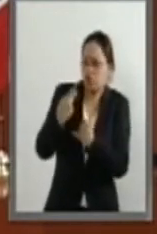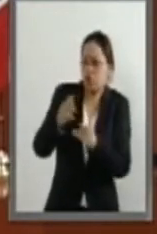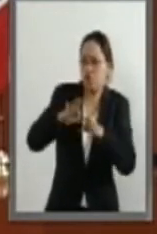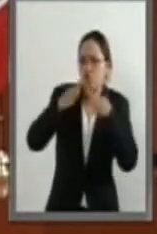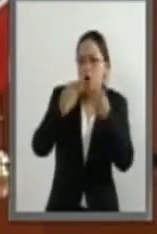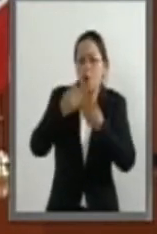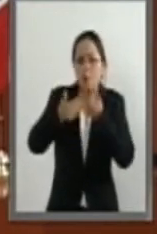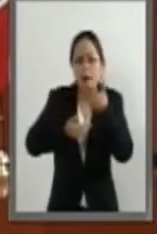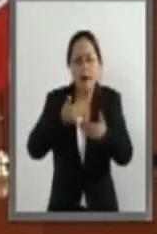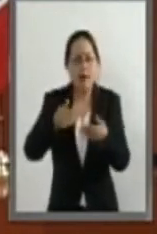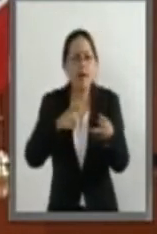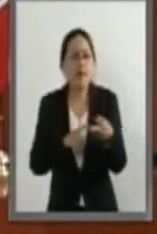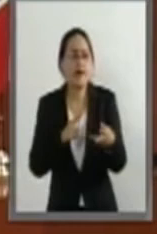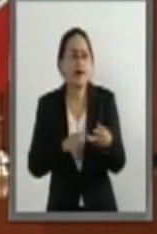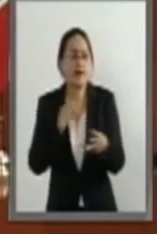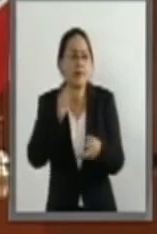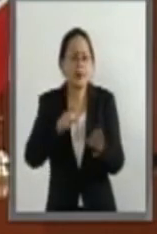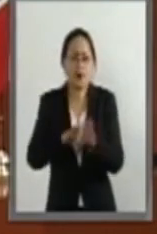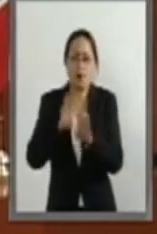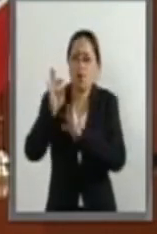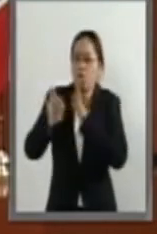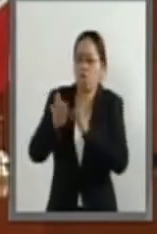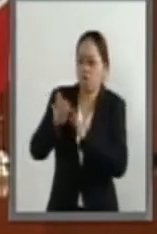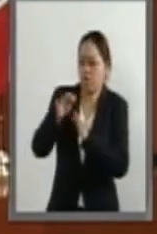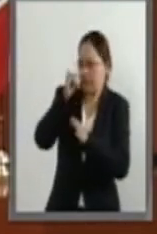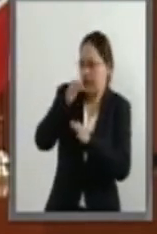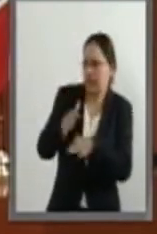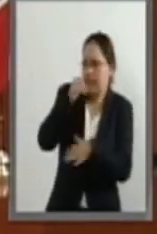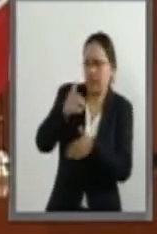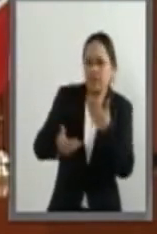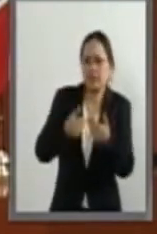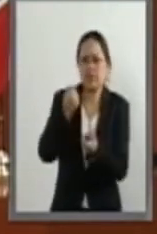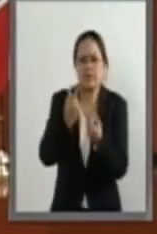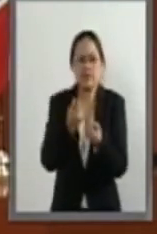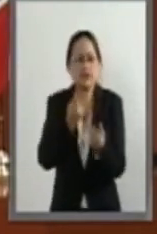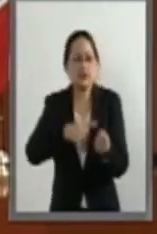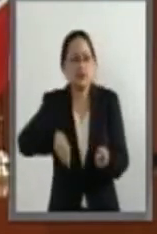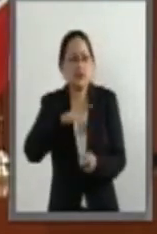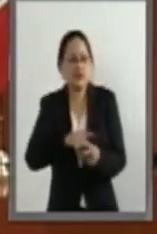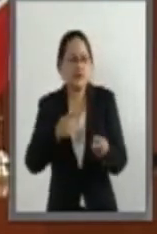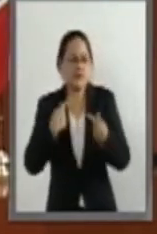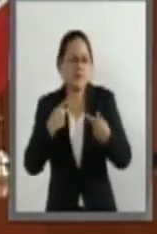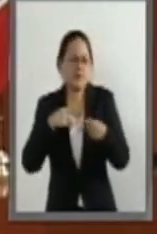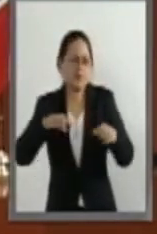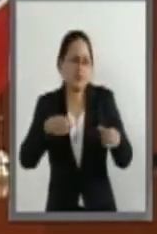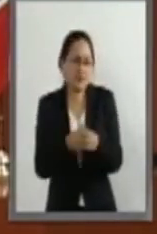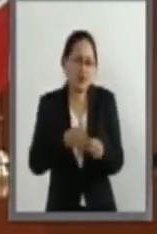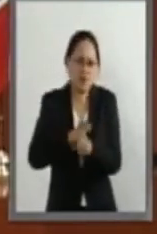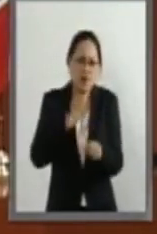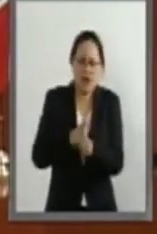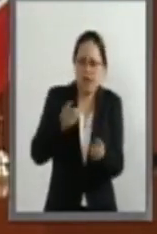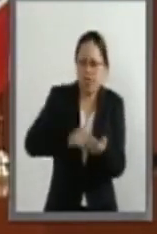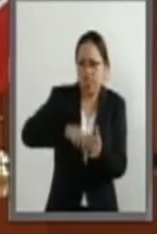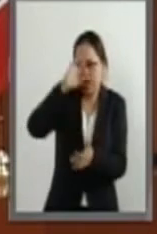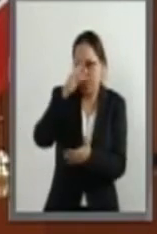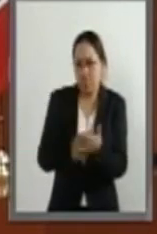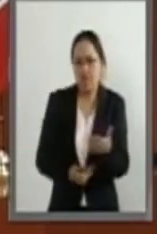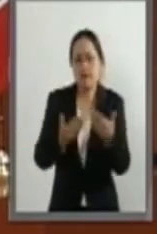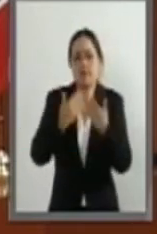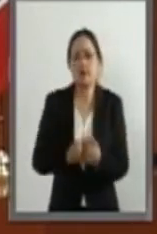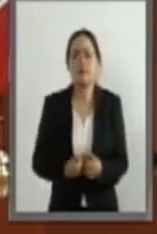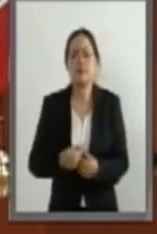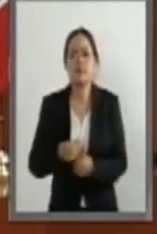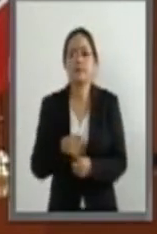inmensa permeabilidad de los tratos agresivos de los que son un agente de expansión a la violencia explícita. Hay que